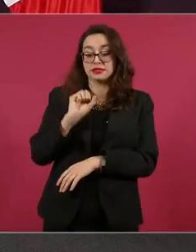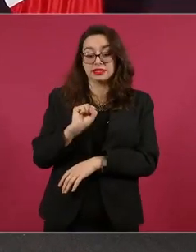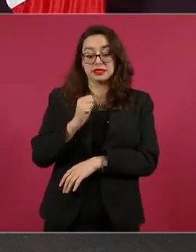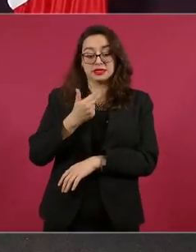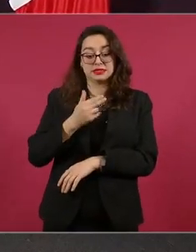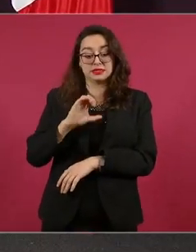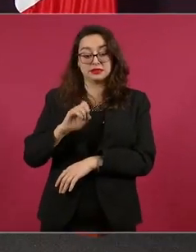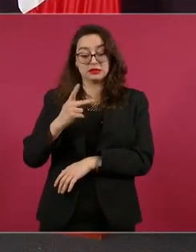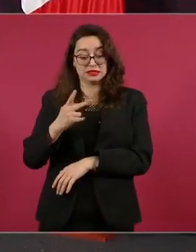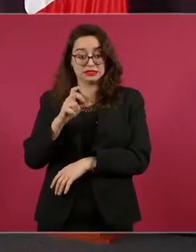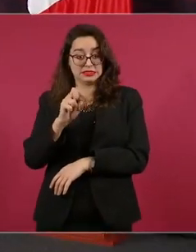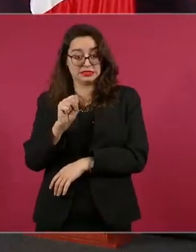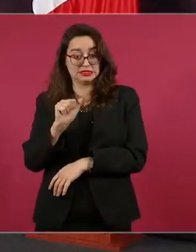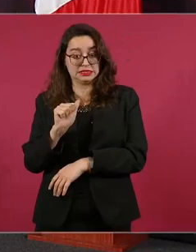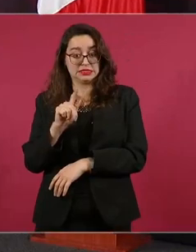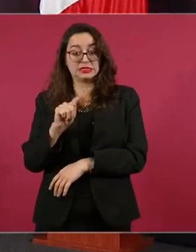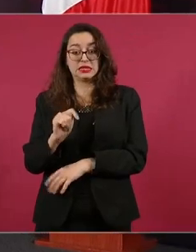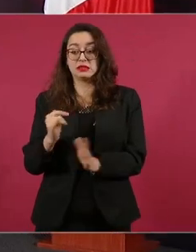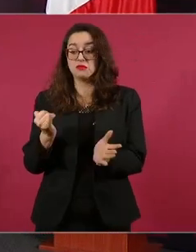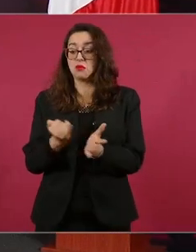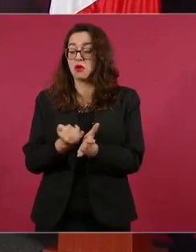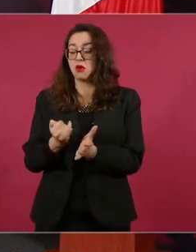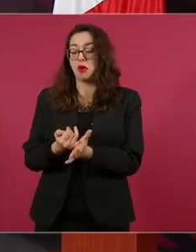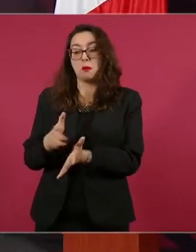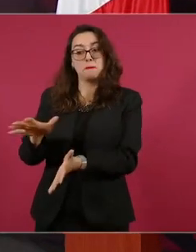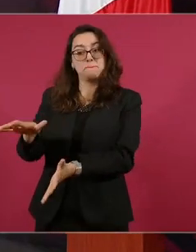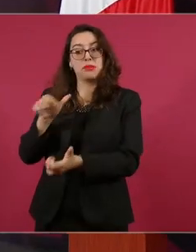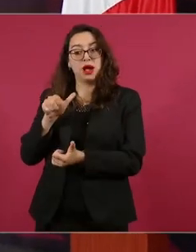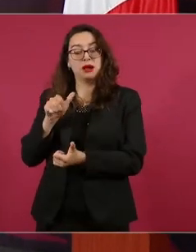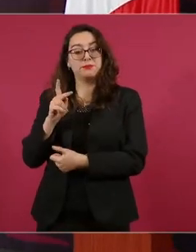casi todos los ingresos a Pemex.